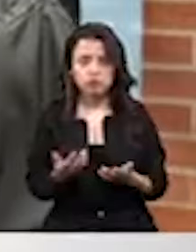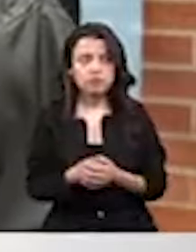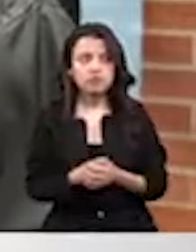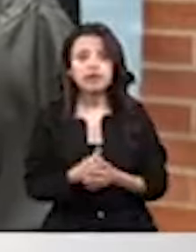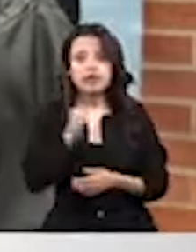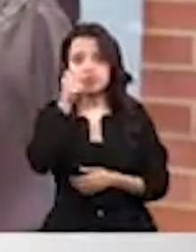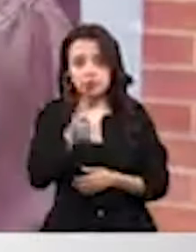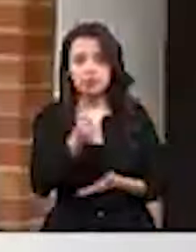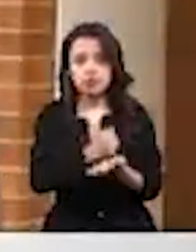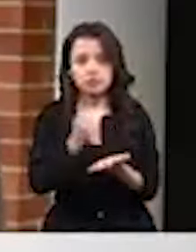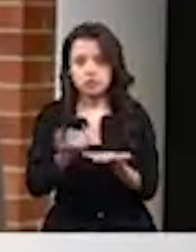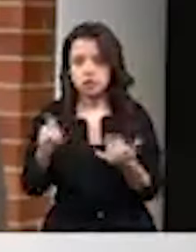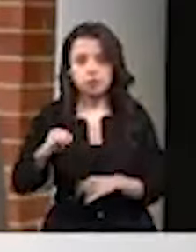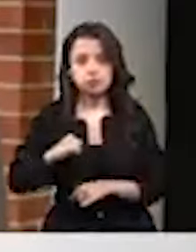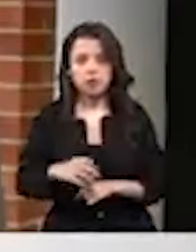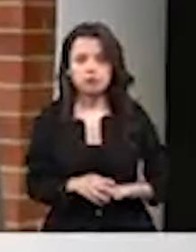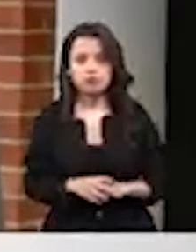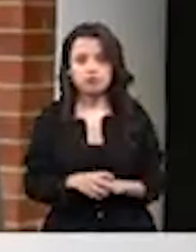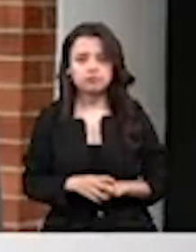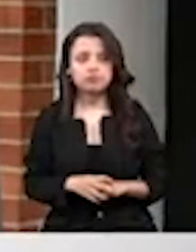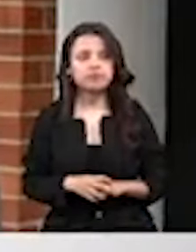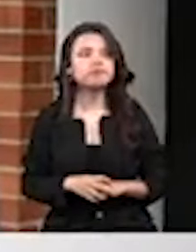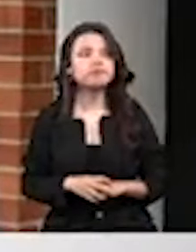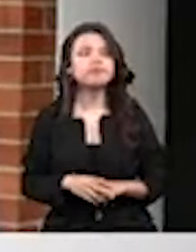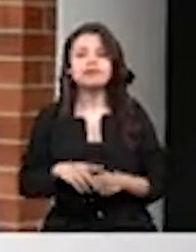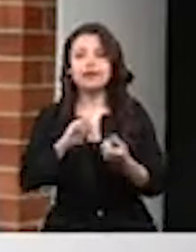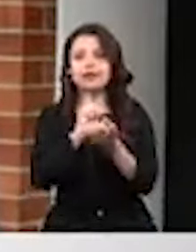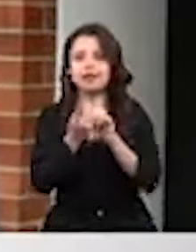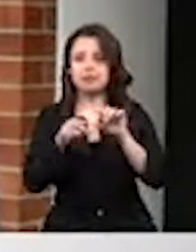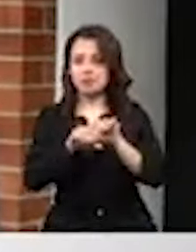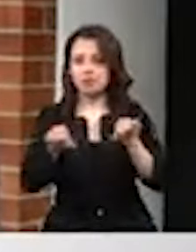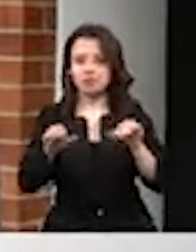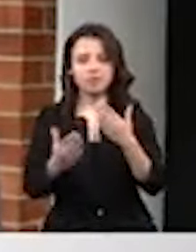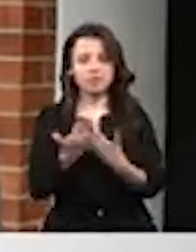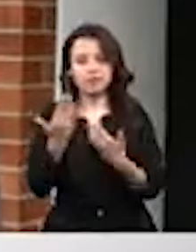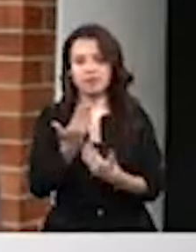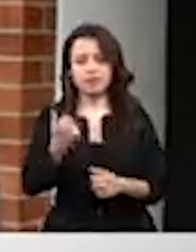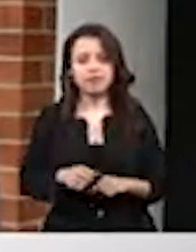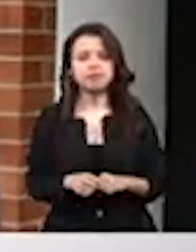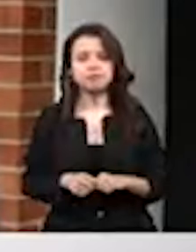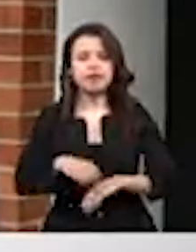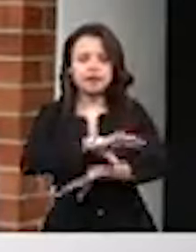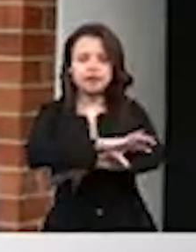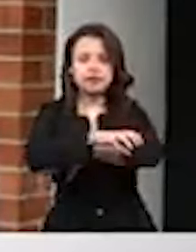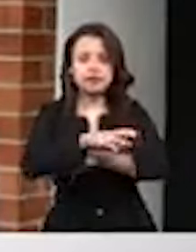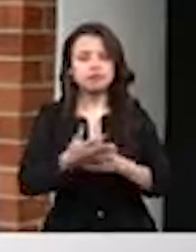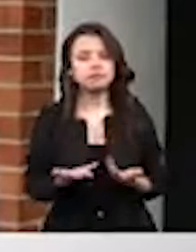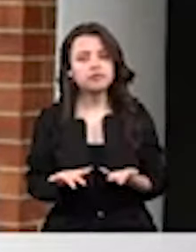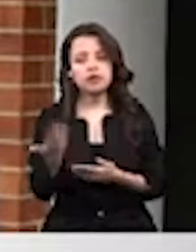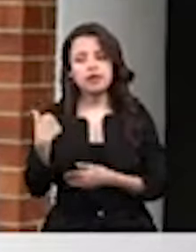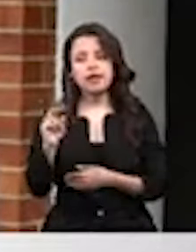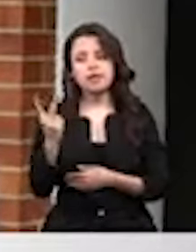para mañana tengo el pasaporte. Desde que hicieron el cambio en la plataforma de la Cancillería fue súper fácil, saqué la cita el